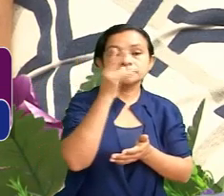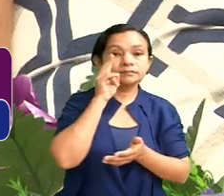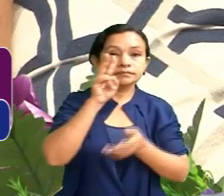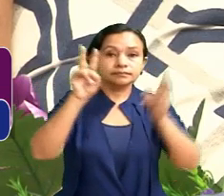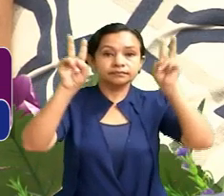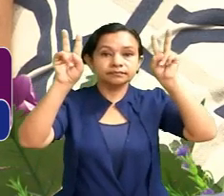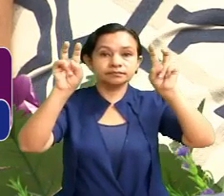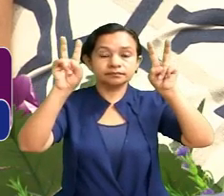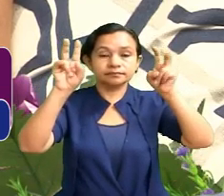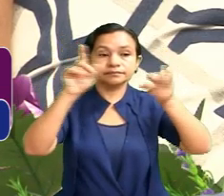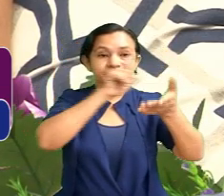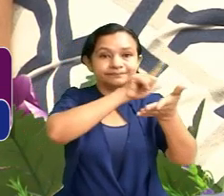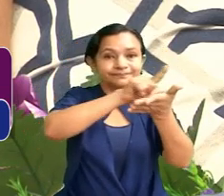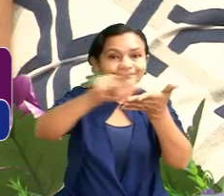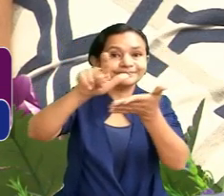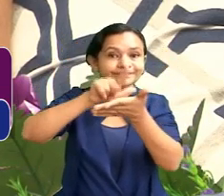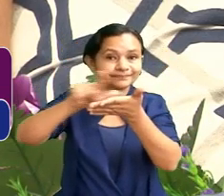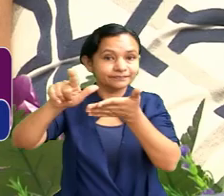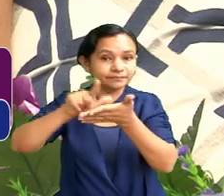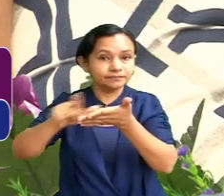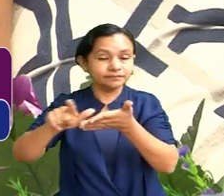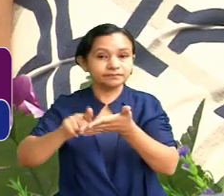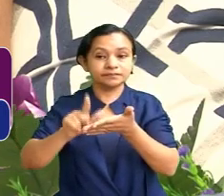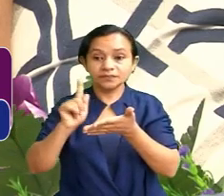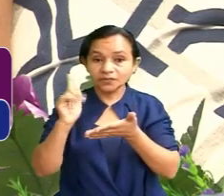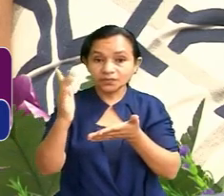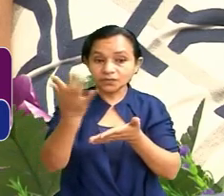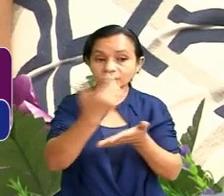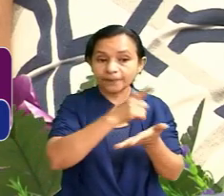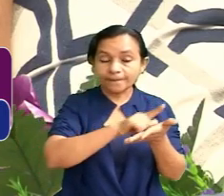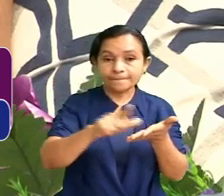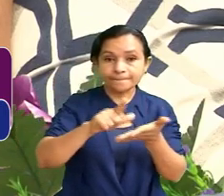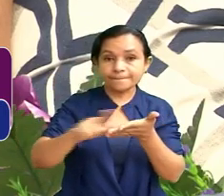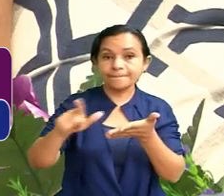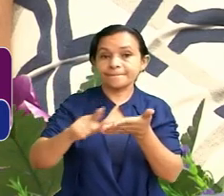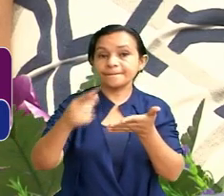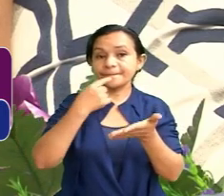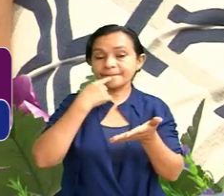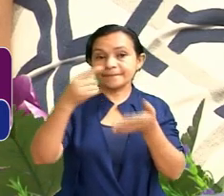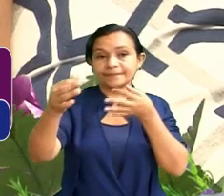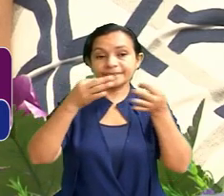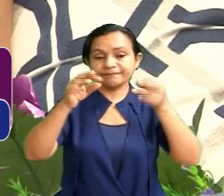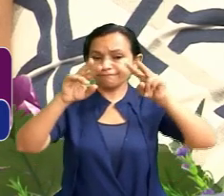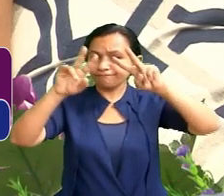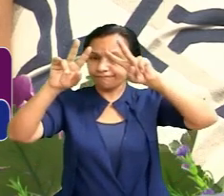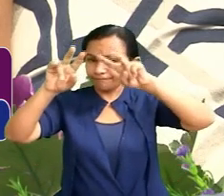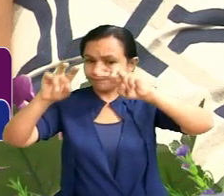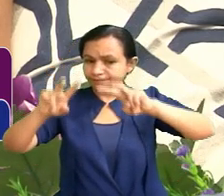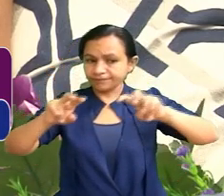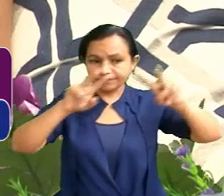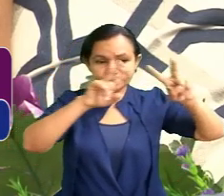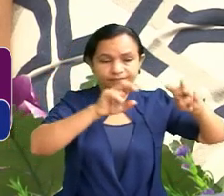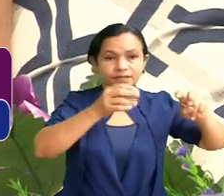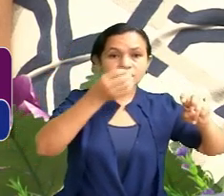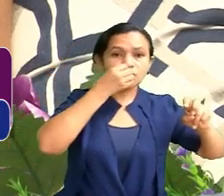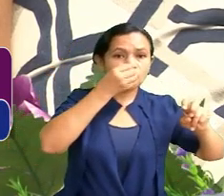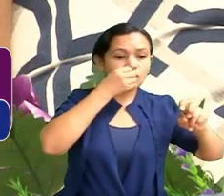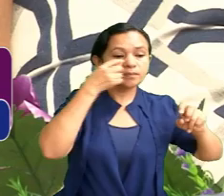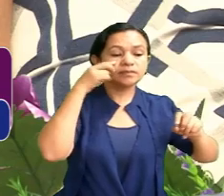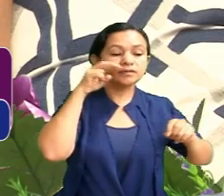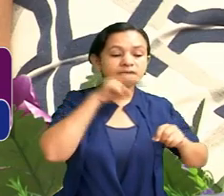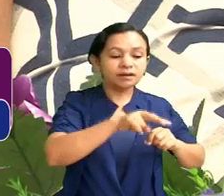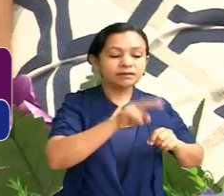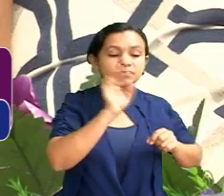de sanidad pues y salubridad verdad implican algunas revisiones en sitios de alimentación que